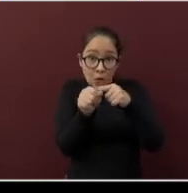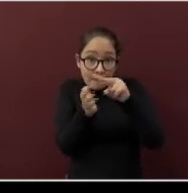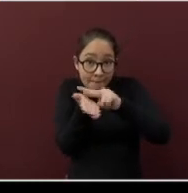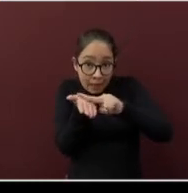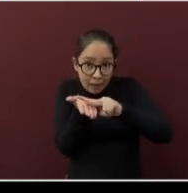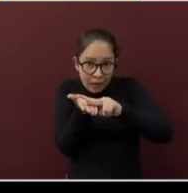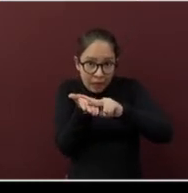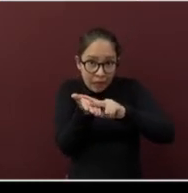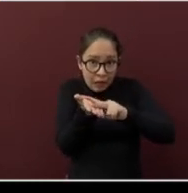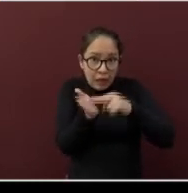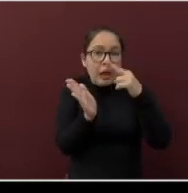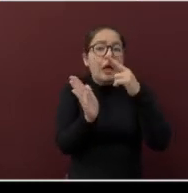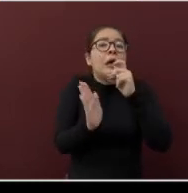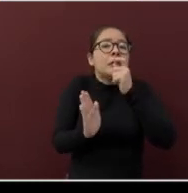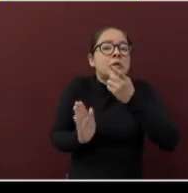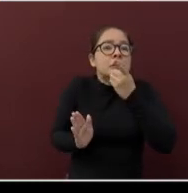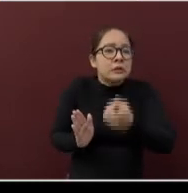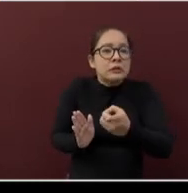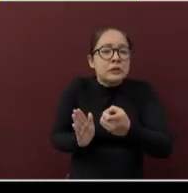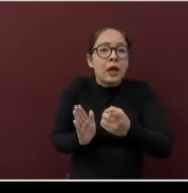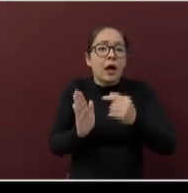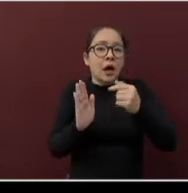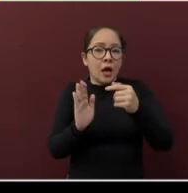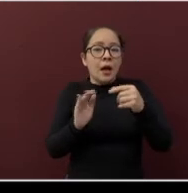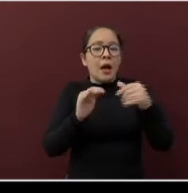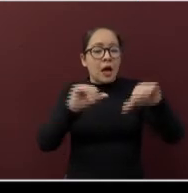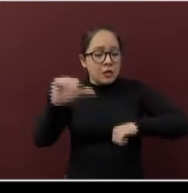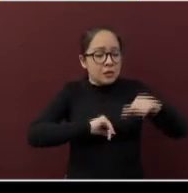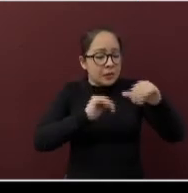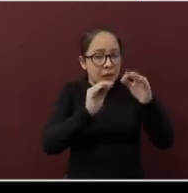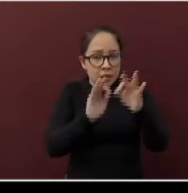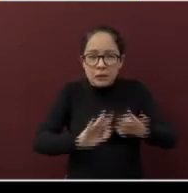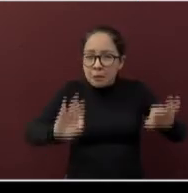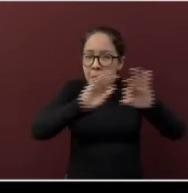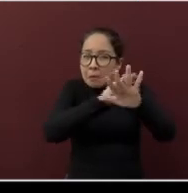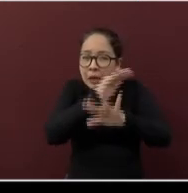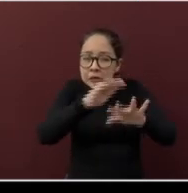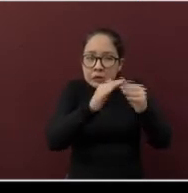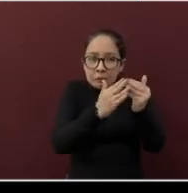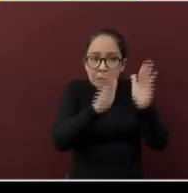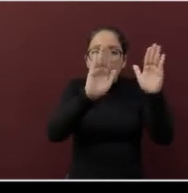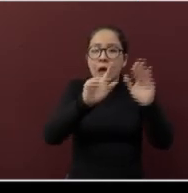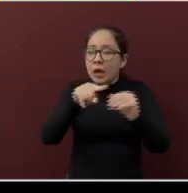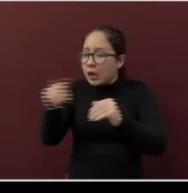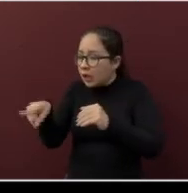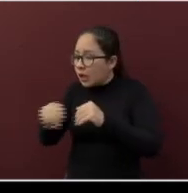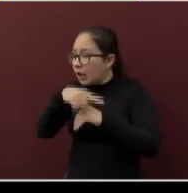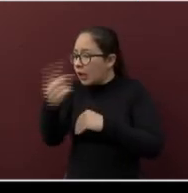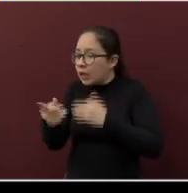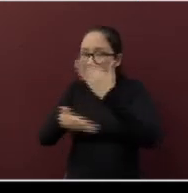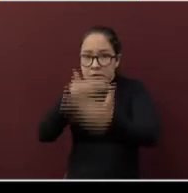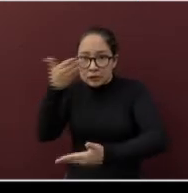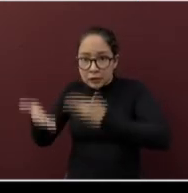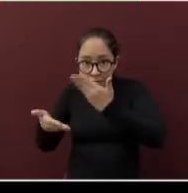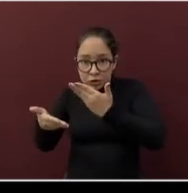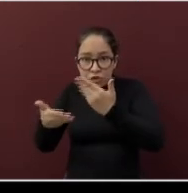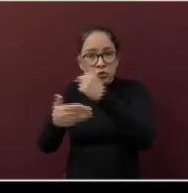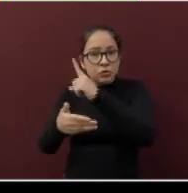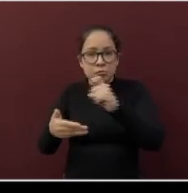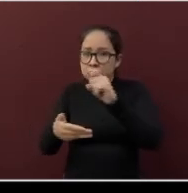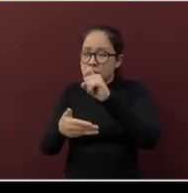esenciales y de servicios al 100% y las de entretenimiento